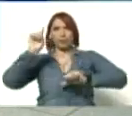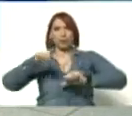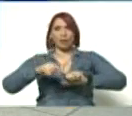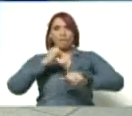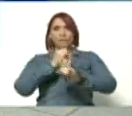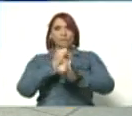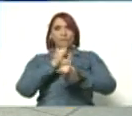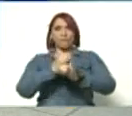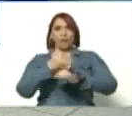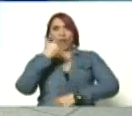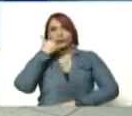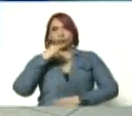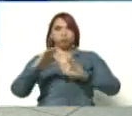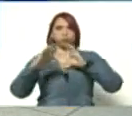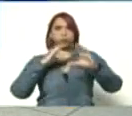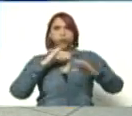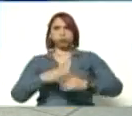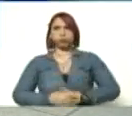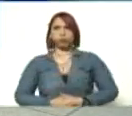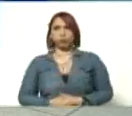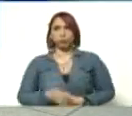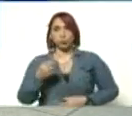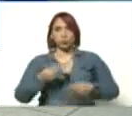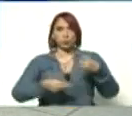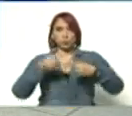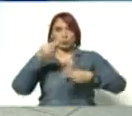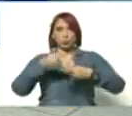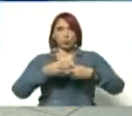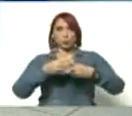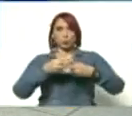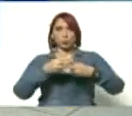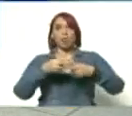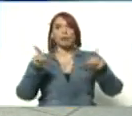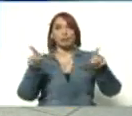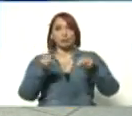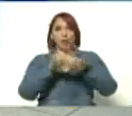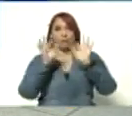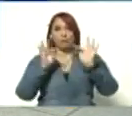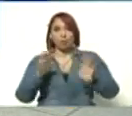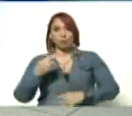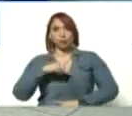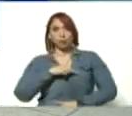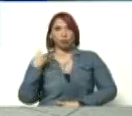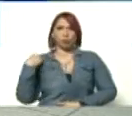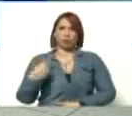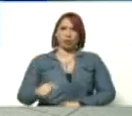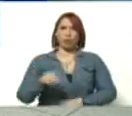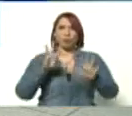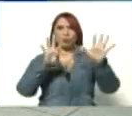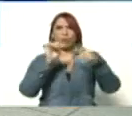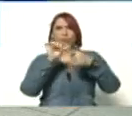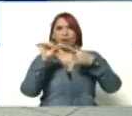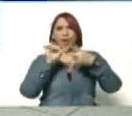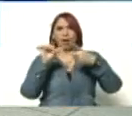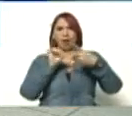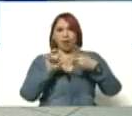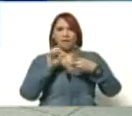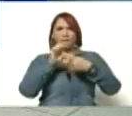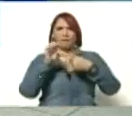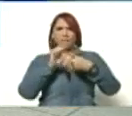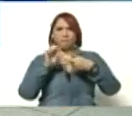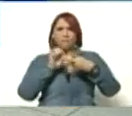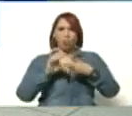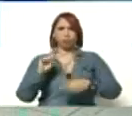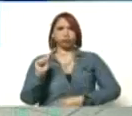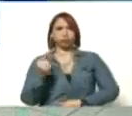informática y telecomunicaciones, construcción. De igual forma también tenemos 9 áreas estratégicas destacándose lo que es